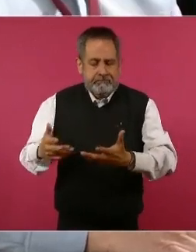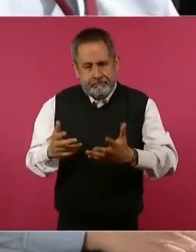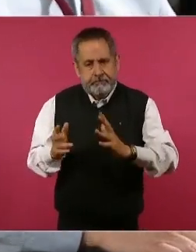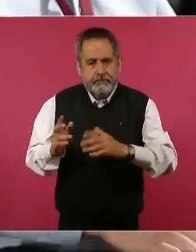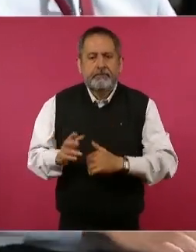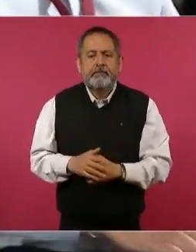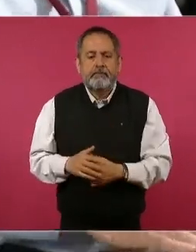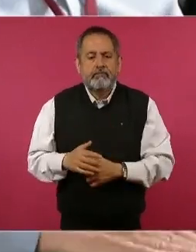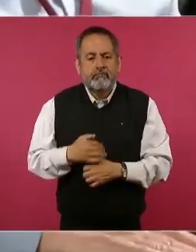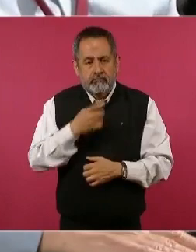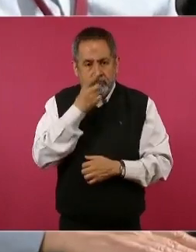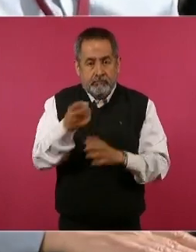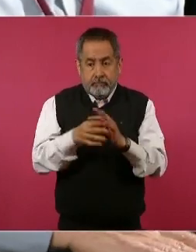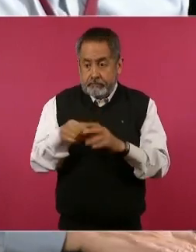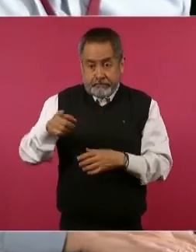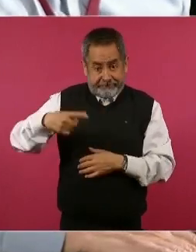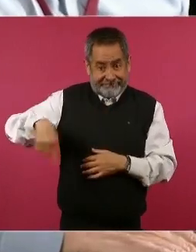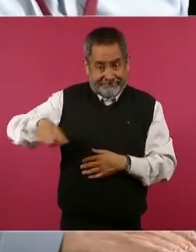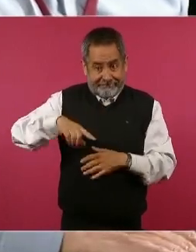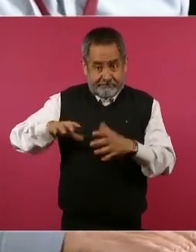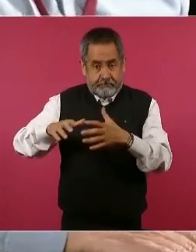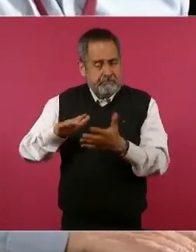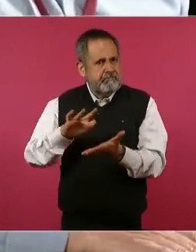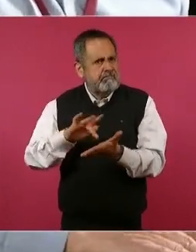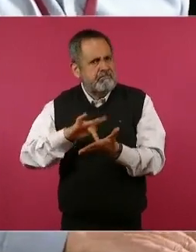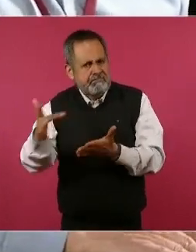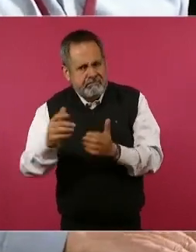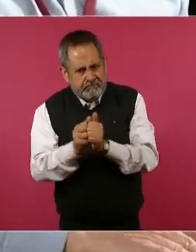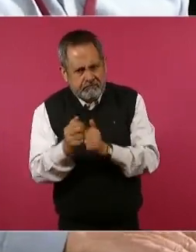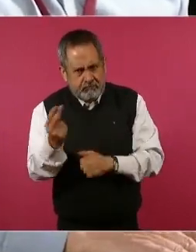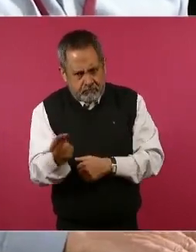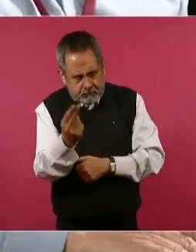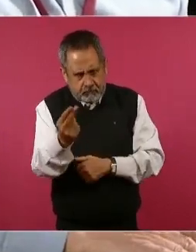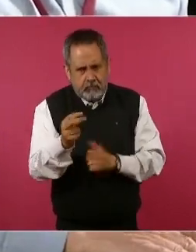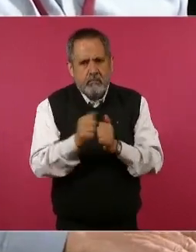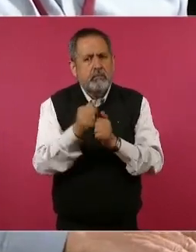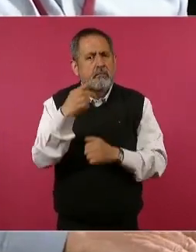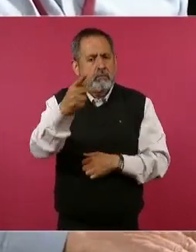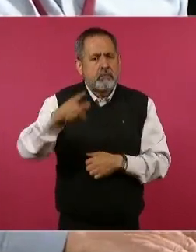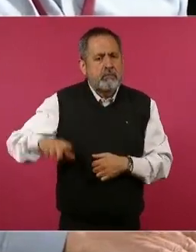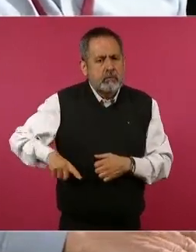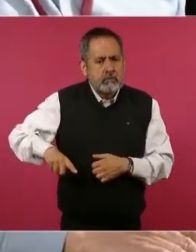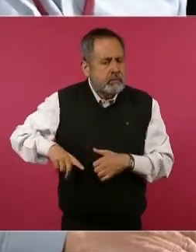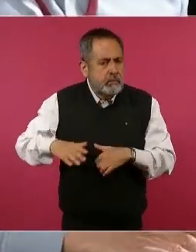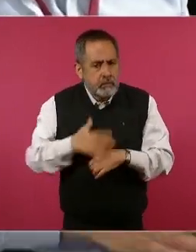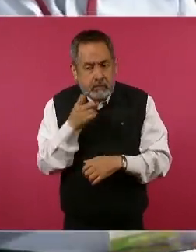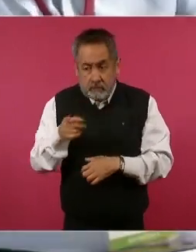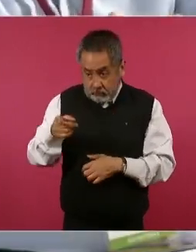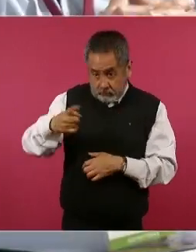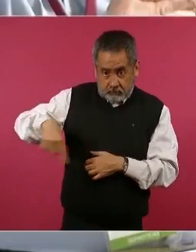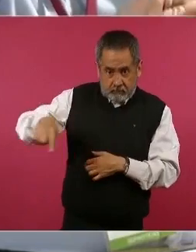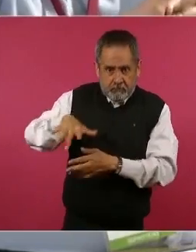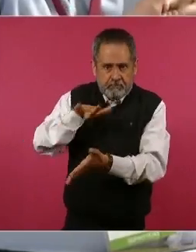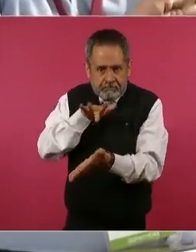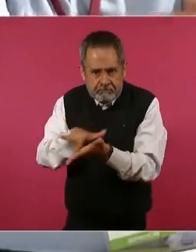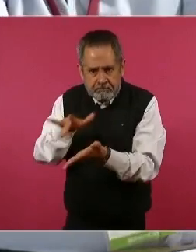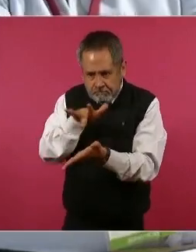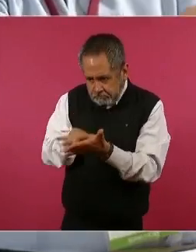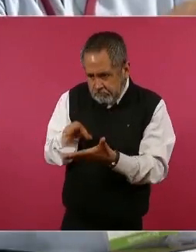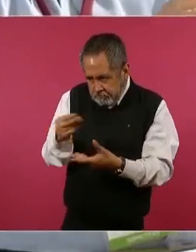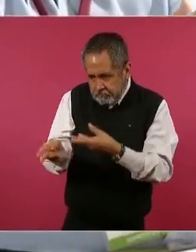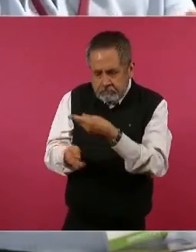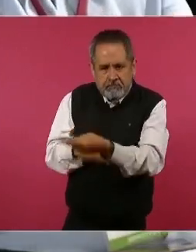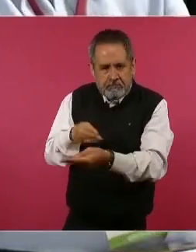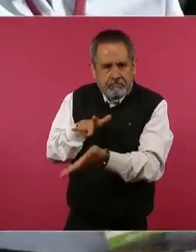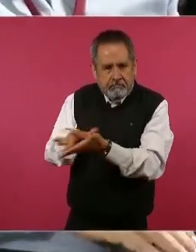quiero yo decirle que ellos están agradecidos con usted, con su gobierno, porque todos estos apoyos que